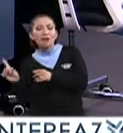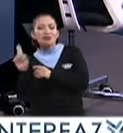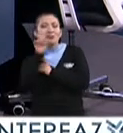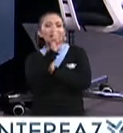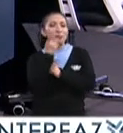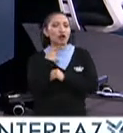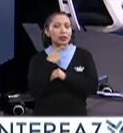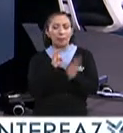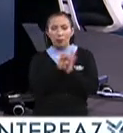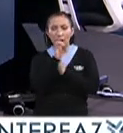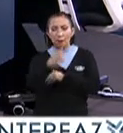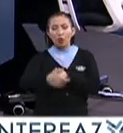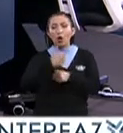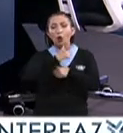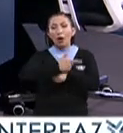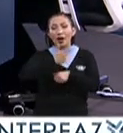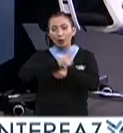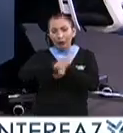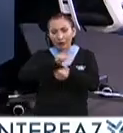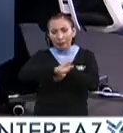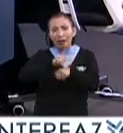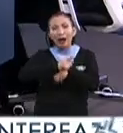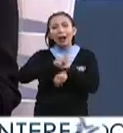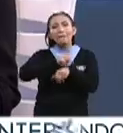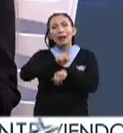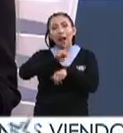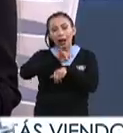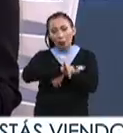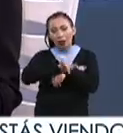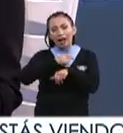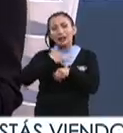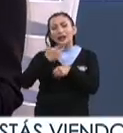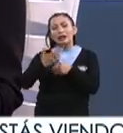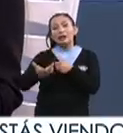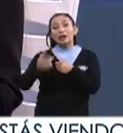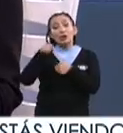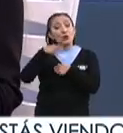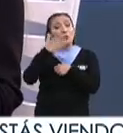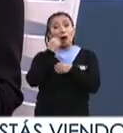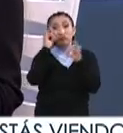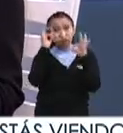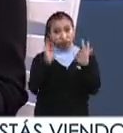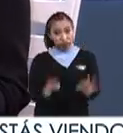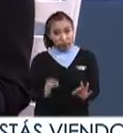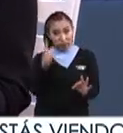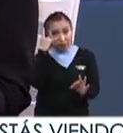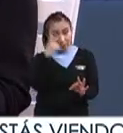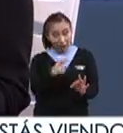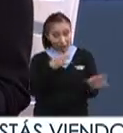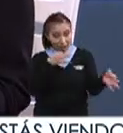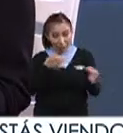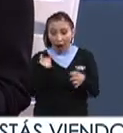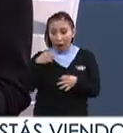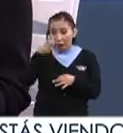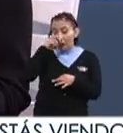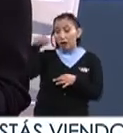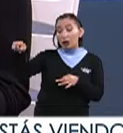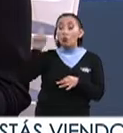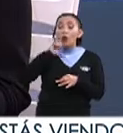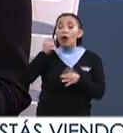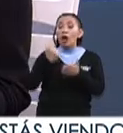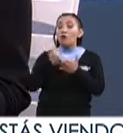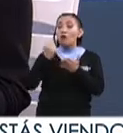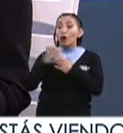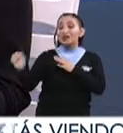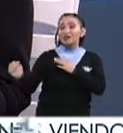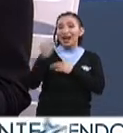representación. Por ejemplo, Guatemala, Paraguay y Panamá no tienen mecanismos efectivos de exigencia de